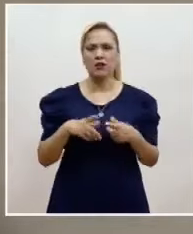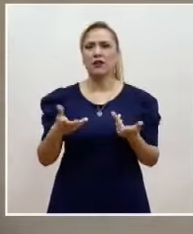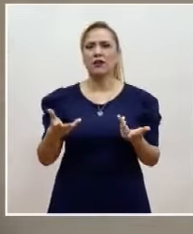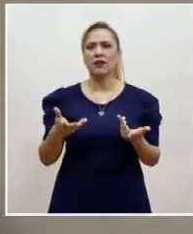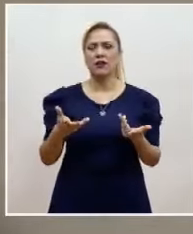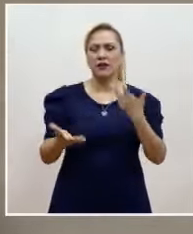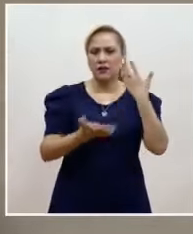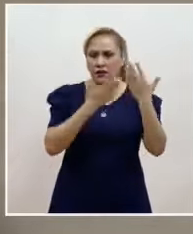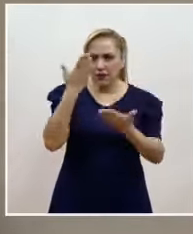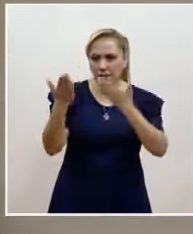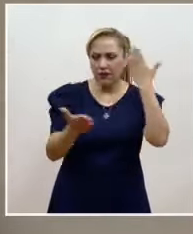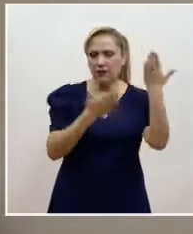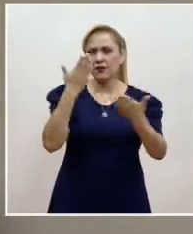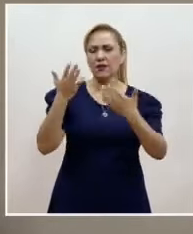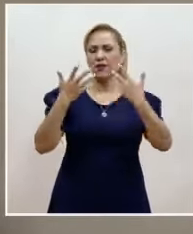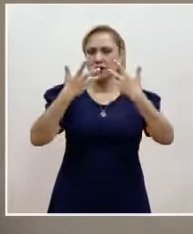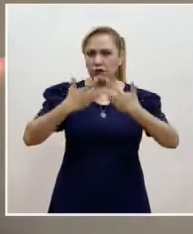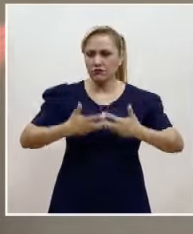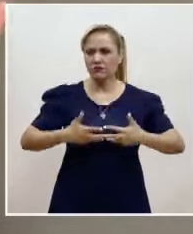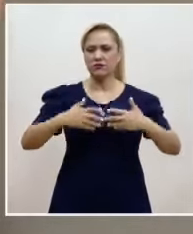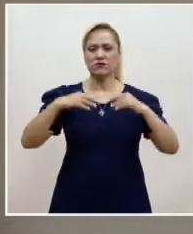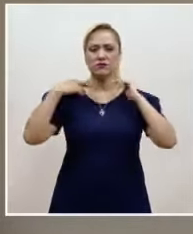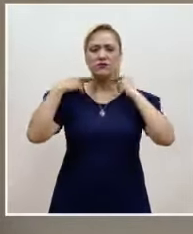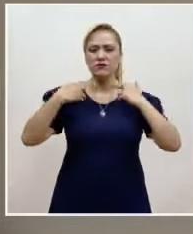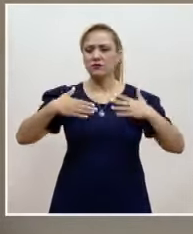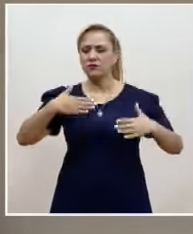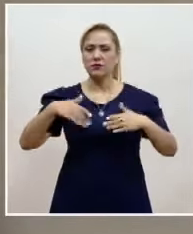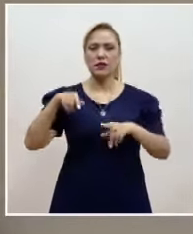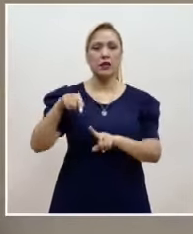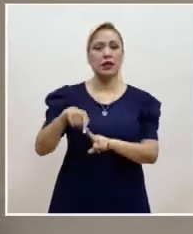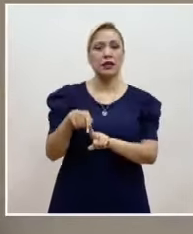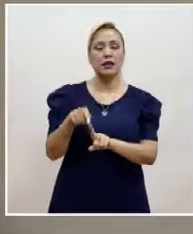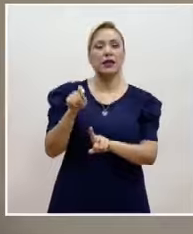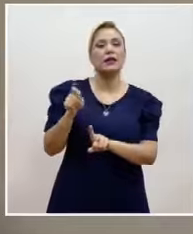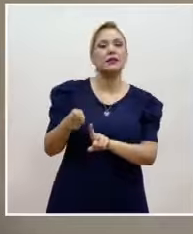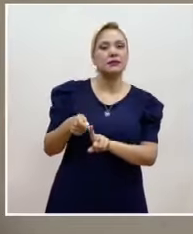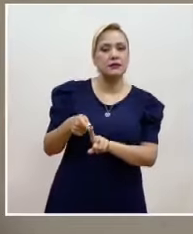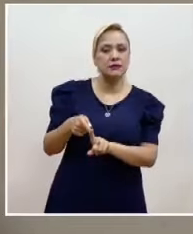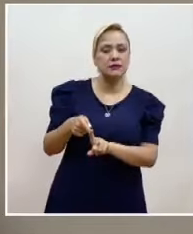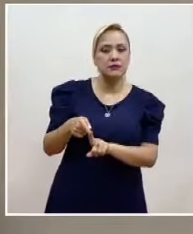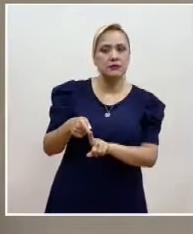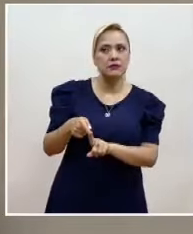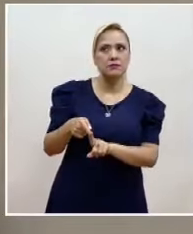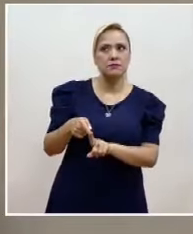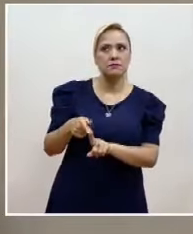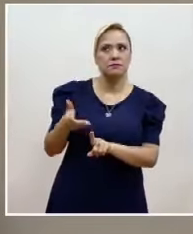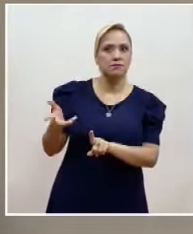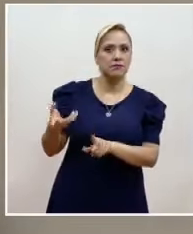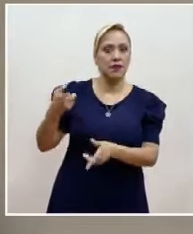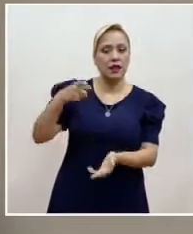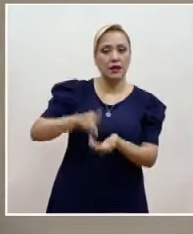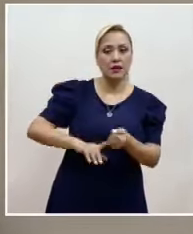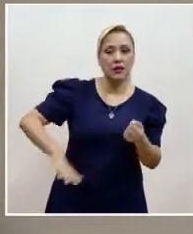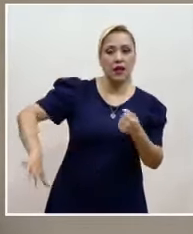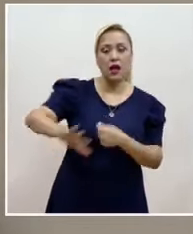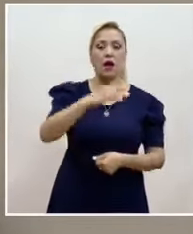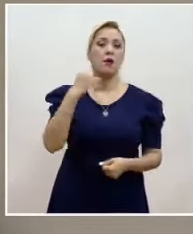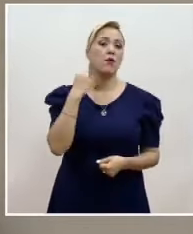esto? Es desde perspectivas multidisciplinarias y es desde el reconocimiento de que desde la comunidad